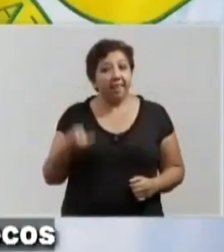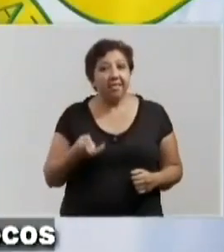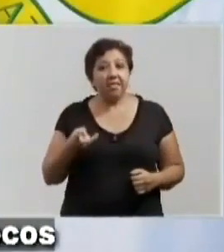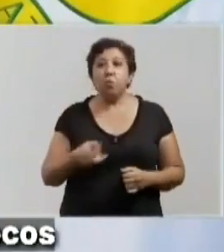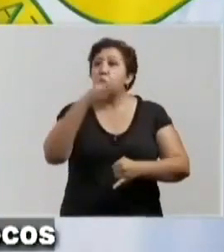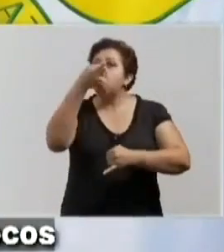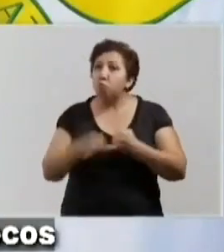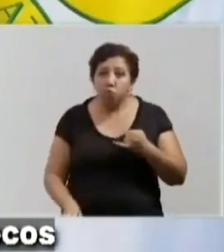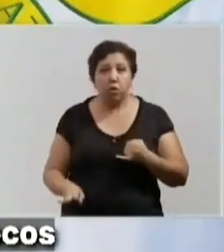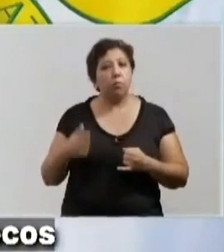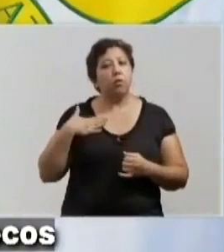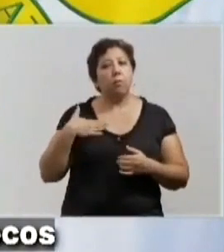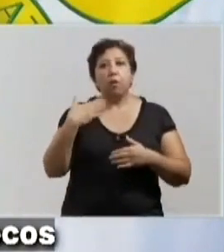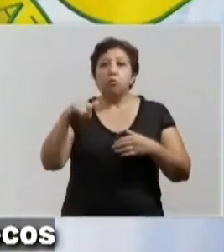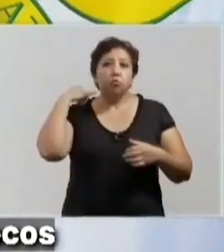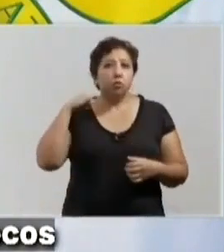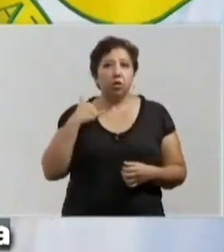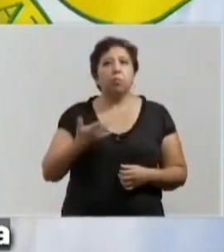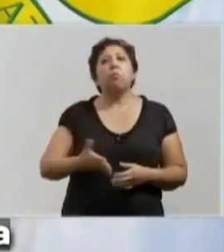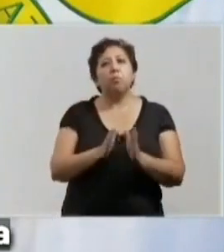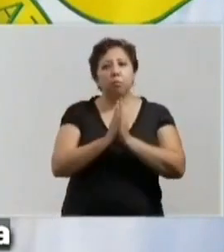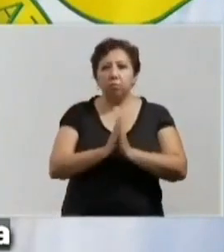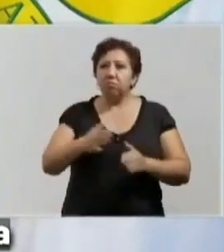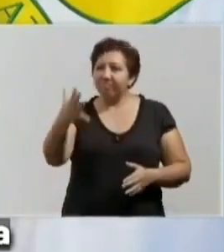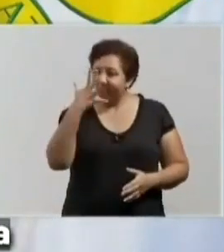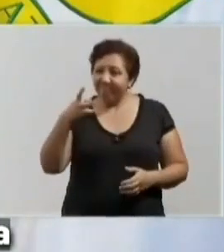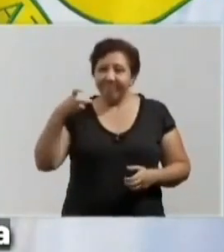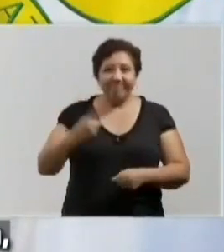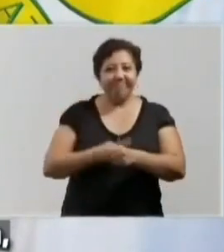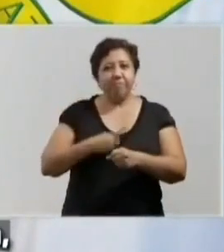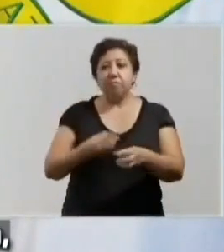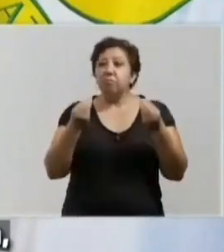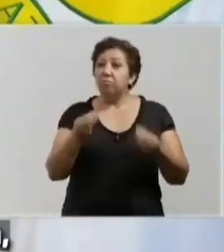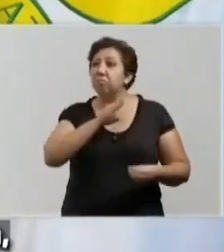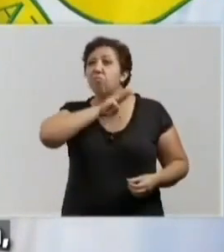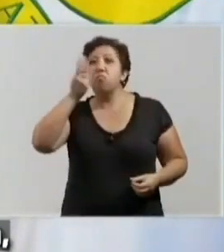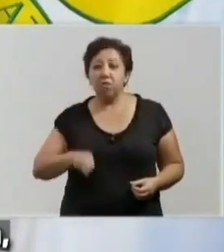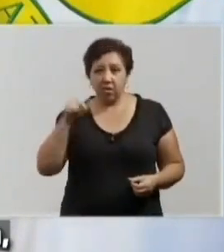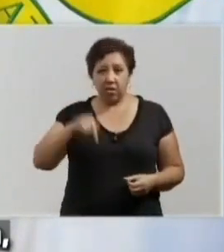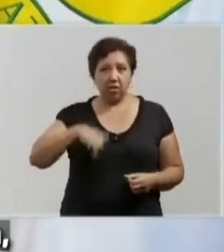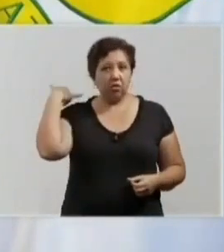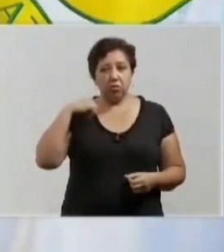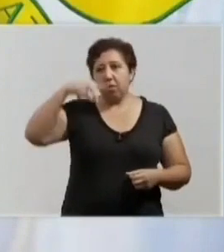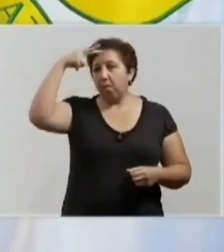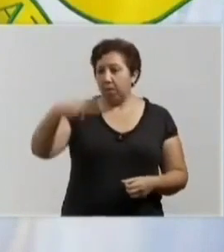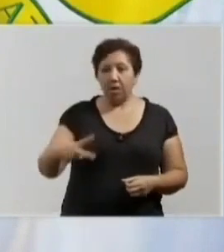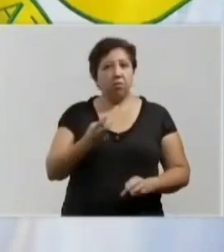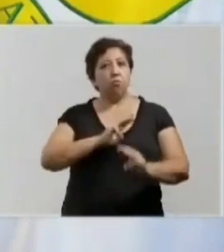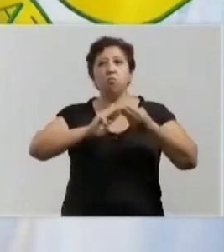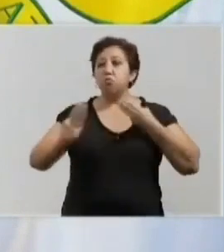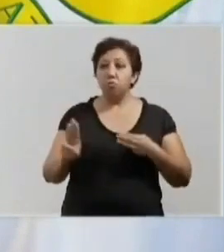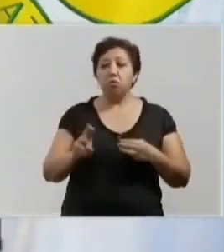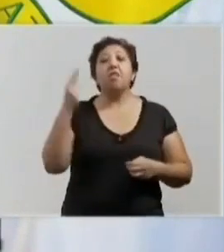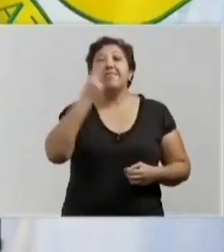Este es un último llamado a los yucatecos a tomar con seriedad una pandemia que ha causado muerte en Yucatán, en México